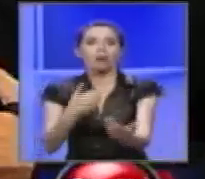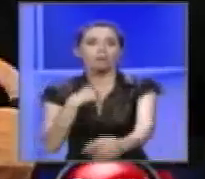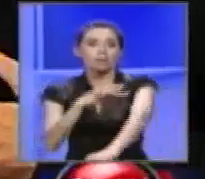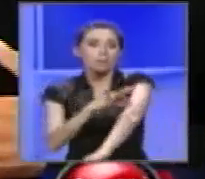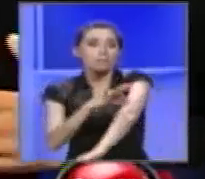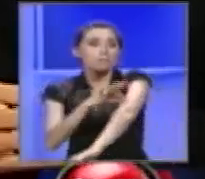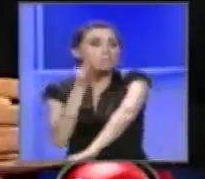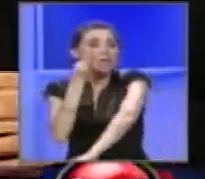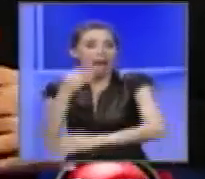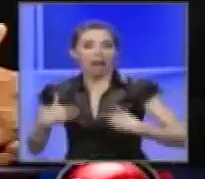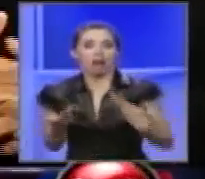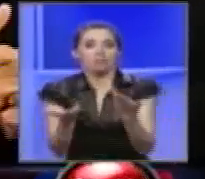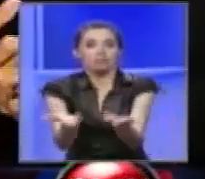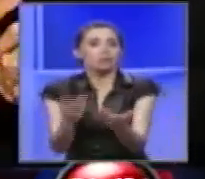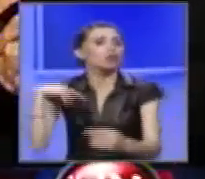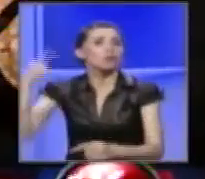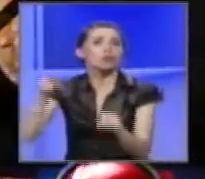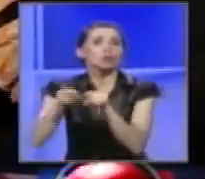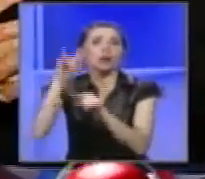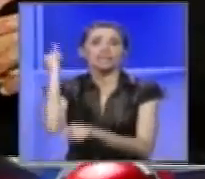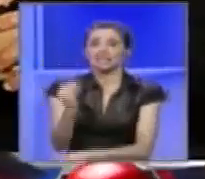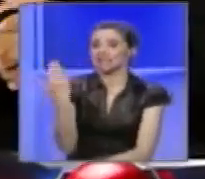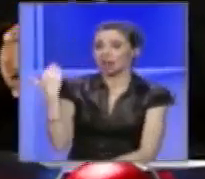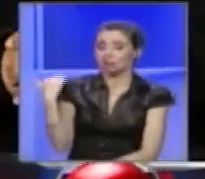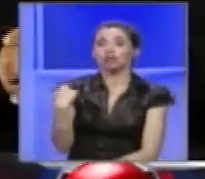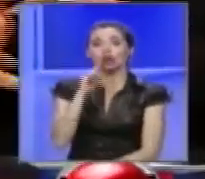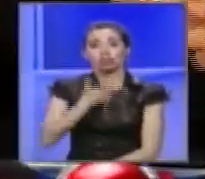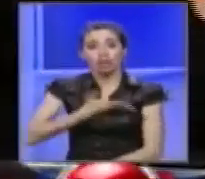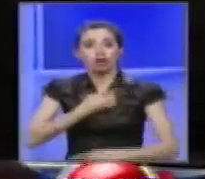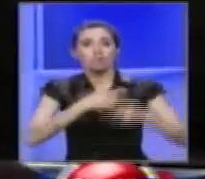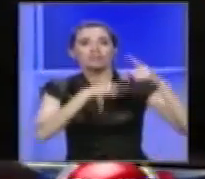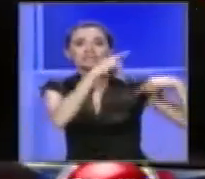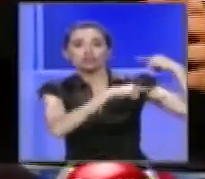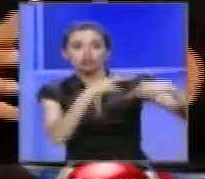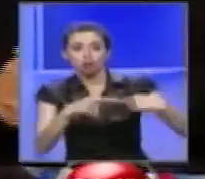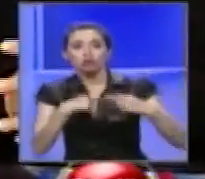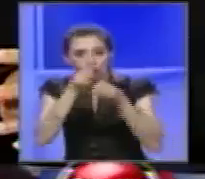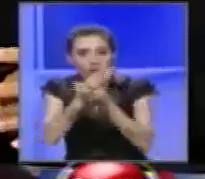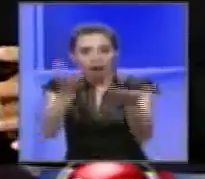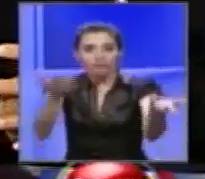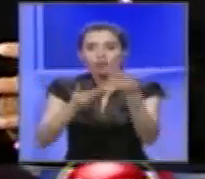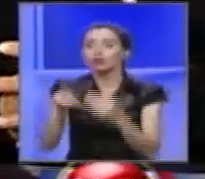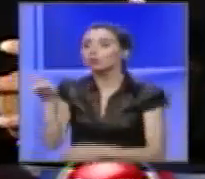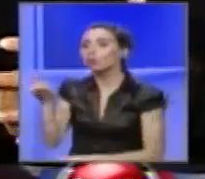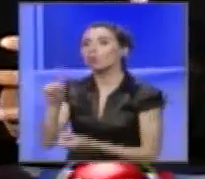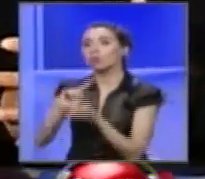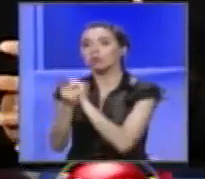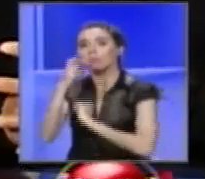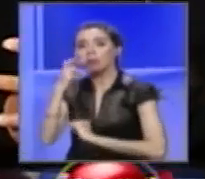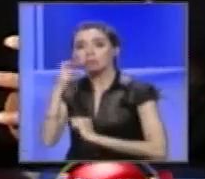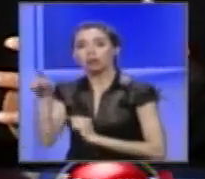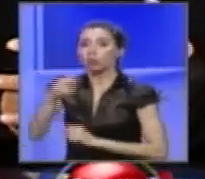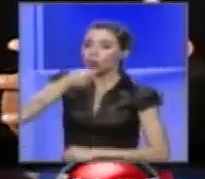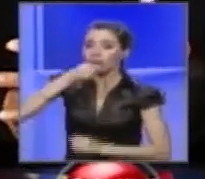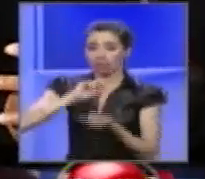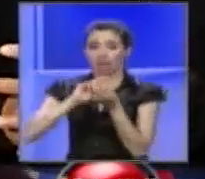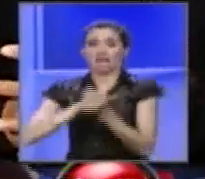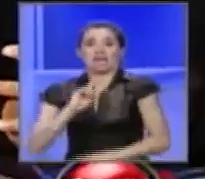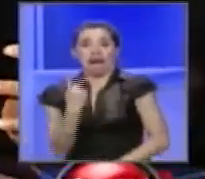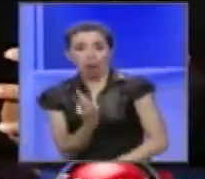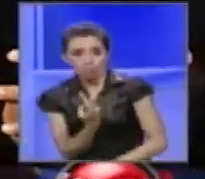siempre lo he hecho, y tengo mis historias y las voy a compartir. ¿Y en ese sentido la paternidad te ha cambiado a ti como artista? Es algo